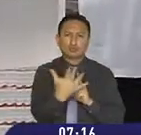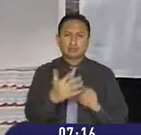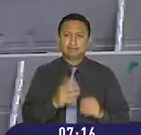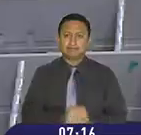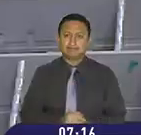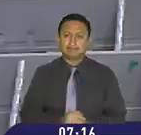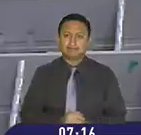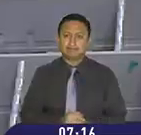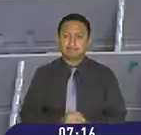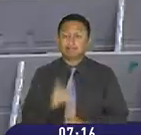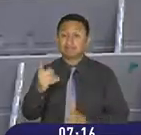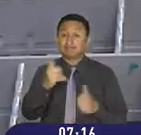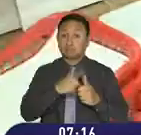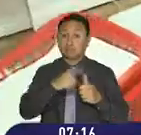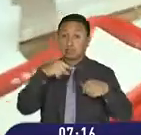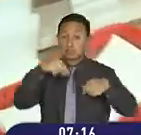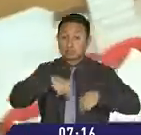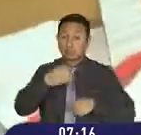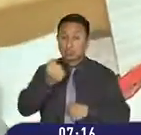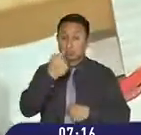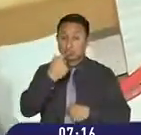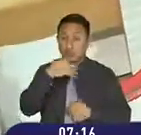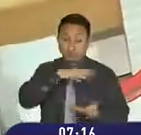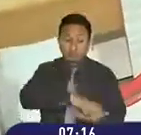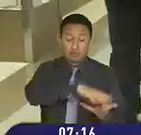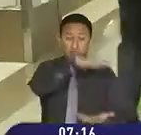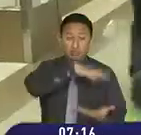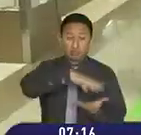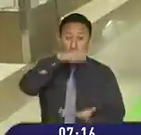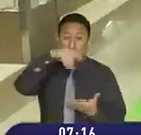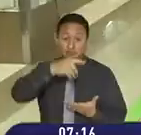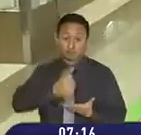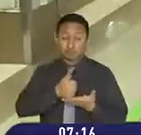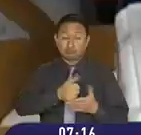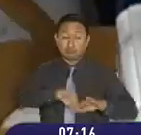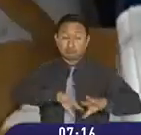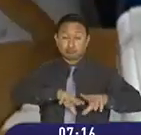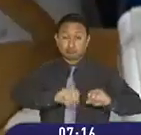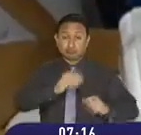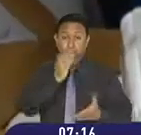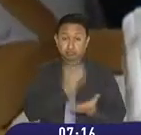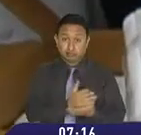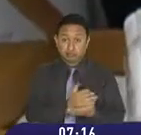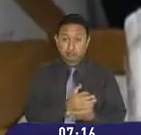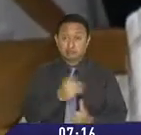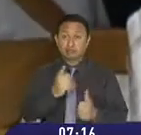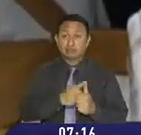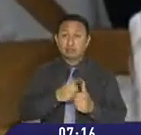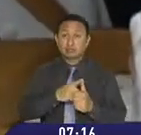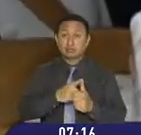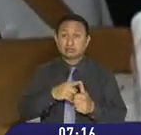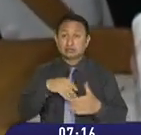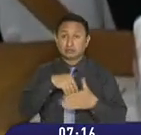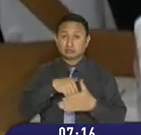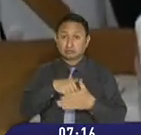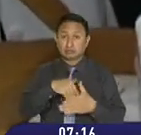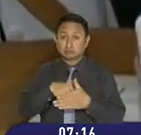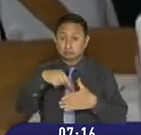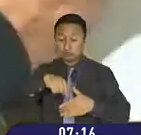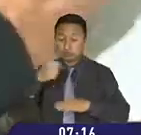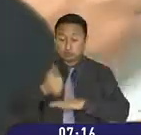Abastecerse de medicamentos para atender a la población y luchar contra la corrupción son los mayores retos que deberán afrontar